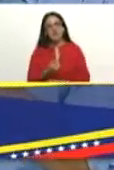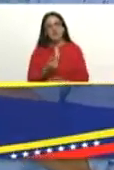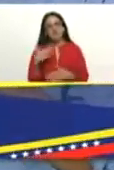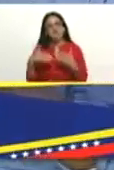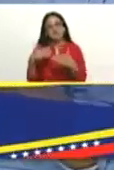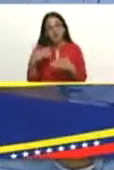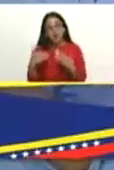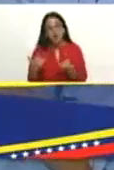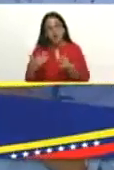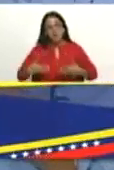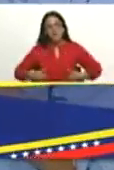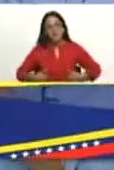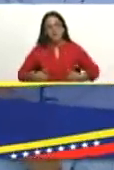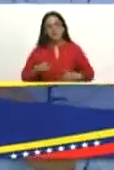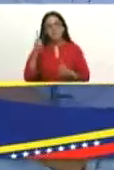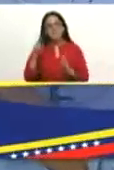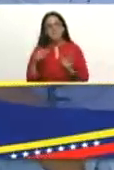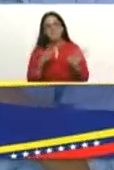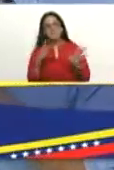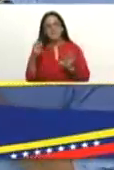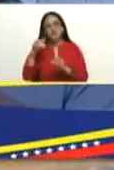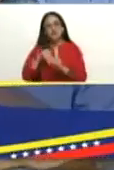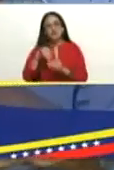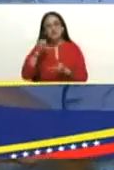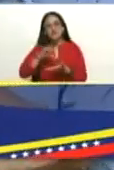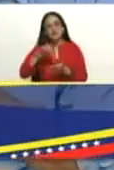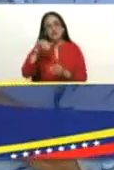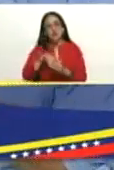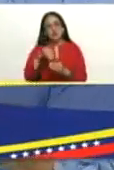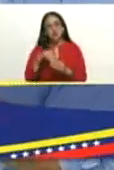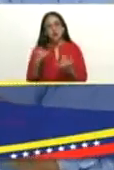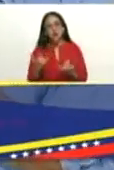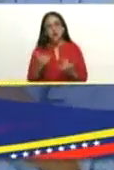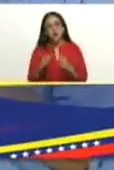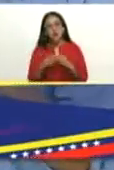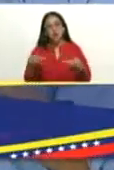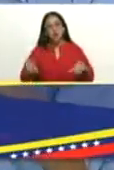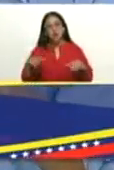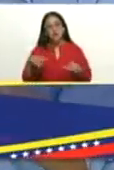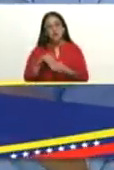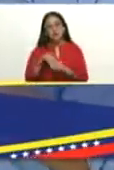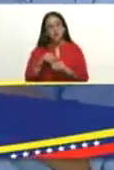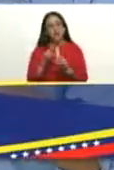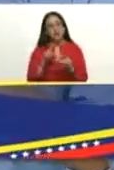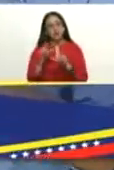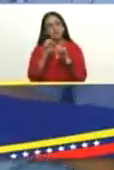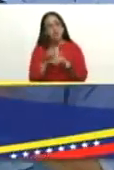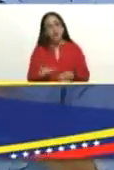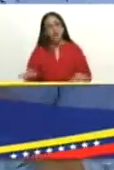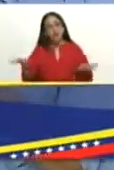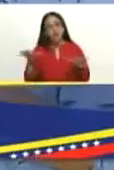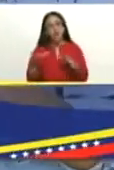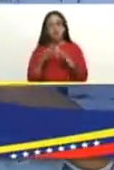haciendo un esfuerzo, van a estar 1.700 centros electorales, ya al día de hoy toda la logística electoral está distribuida, todo el sistema de seguridad,